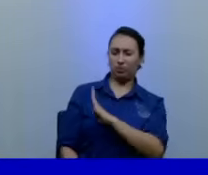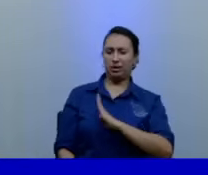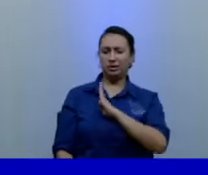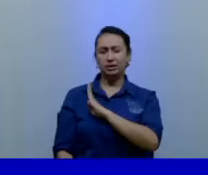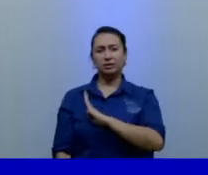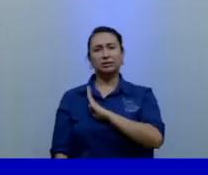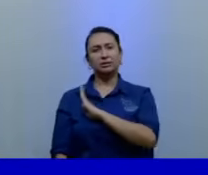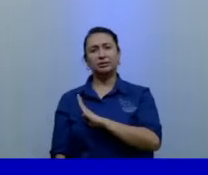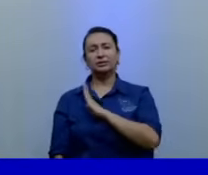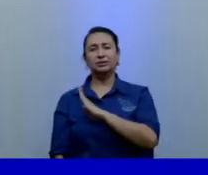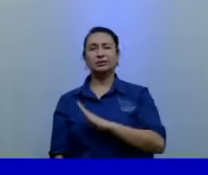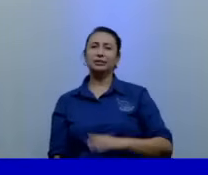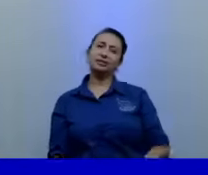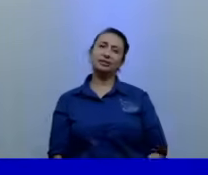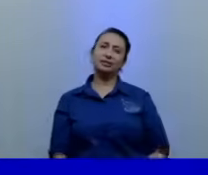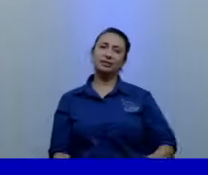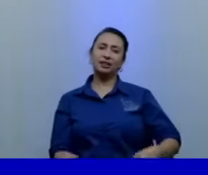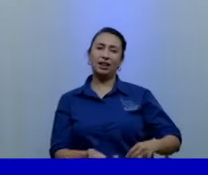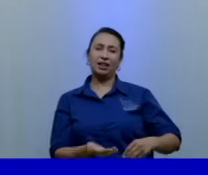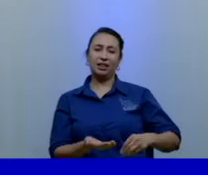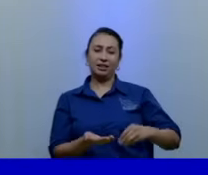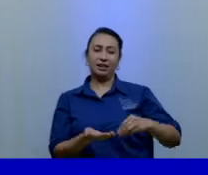desintoxica el cuerpo.